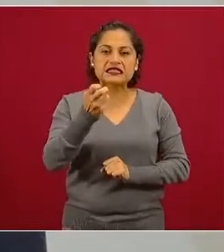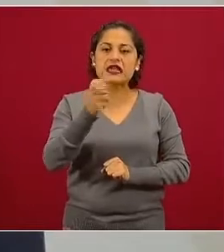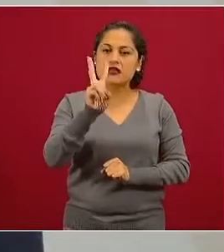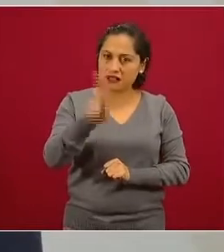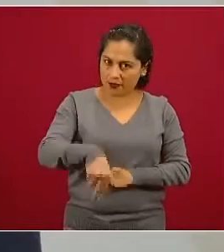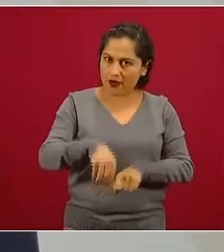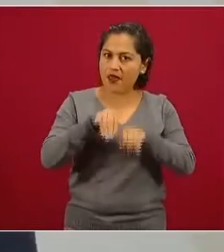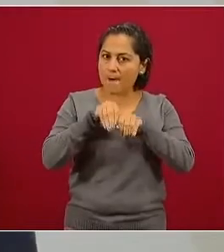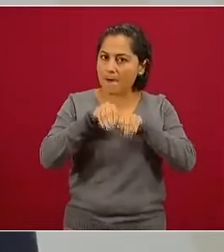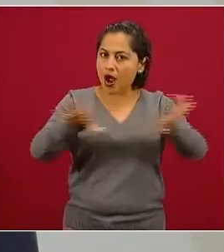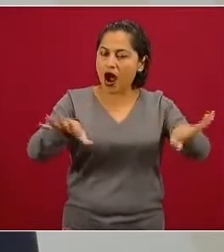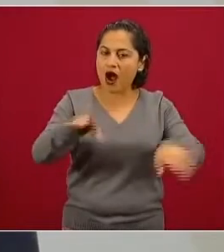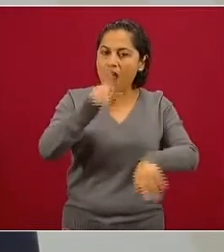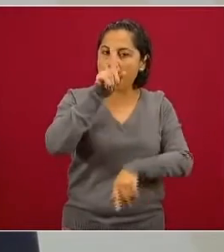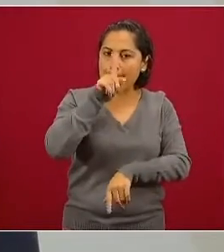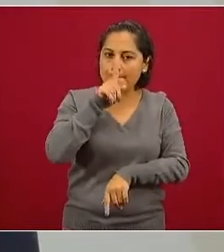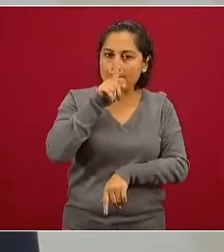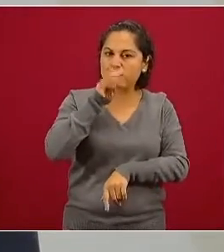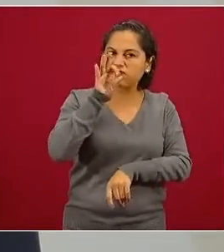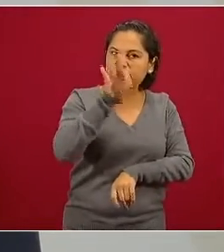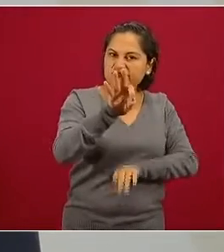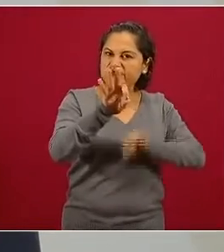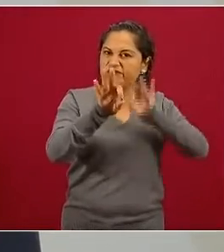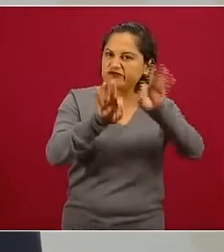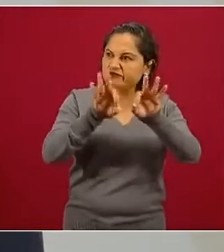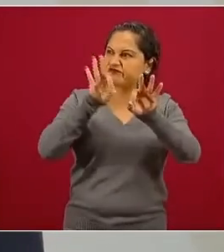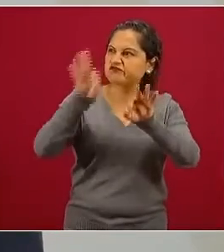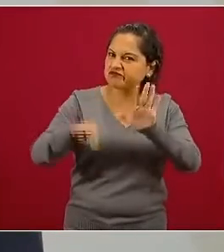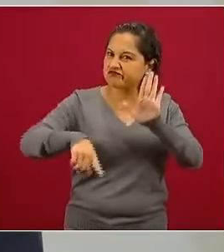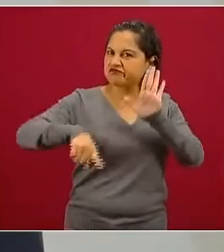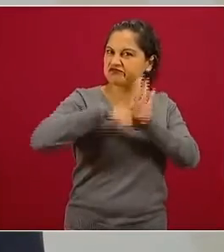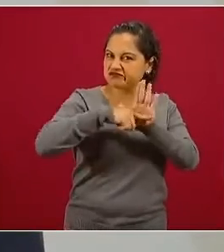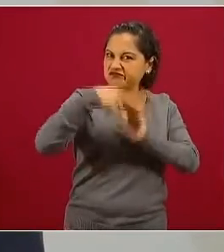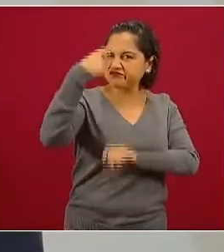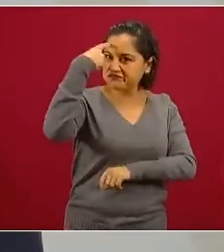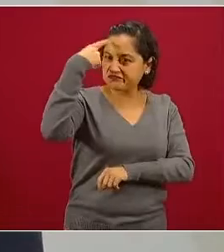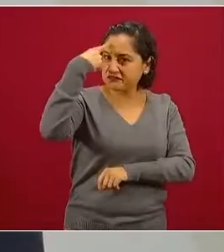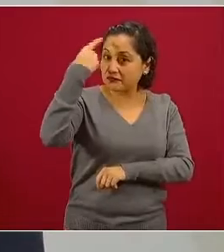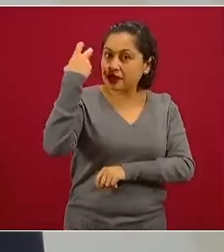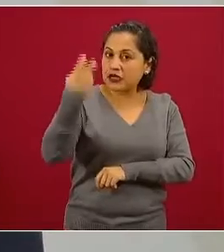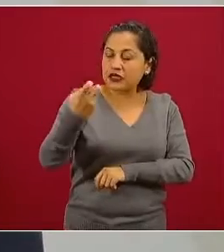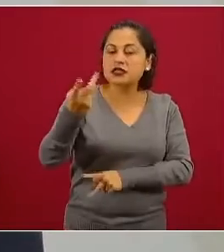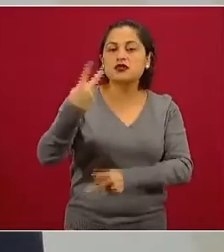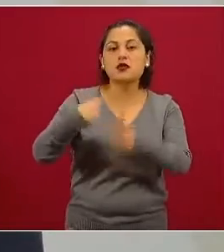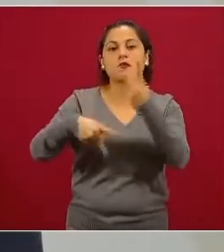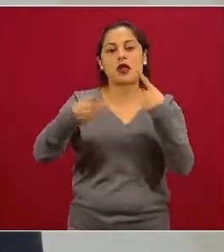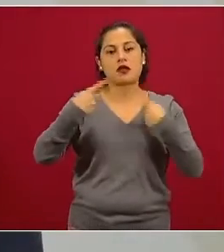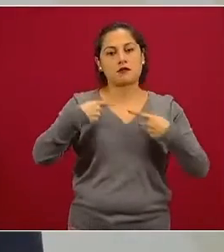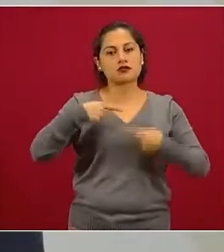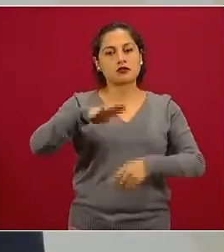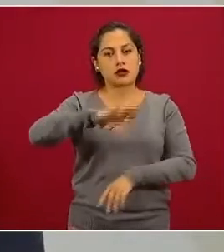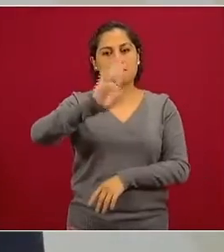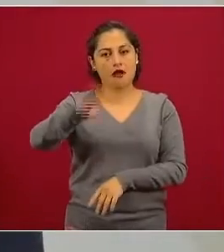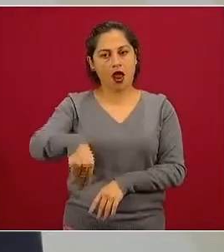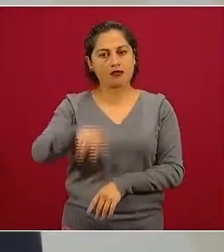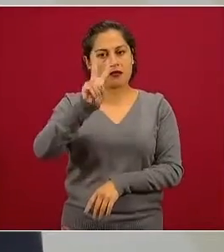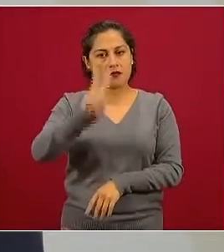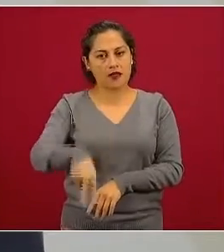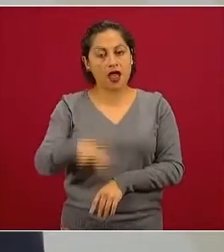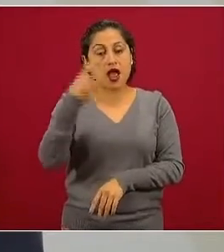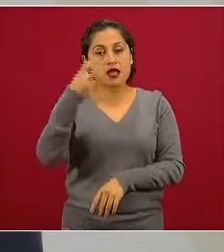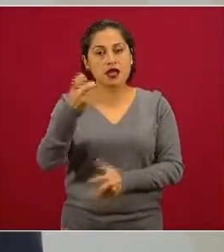razones, entre comillas, o sea, intentando justificar cosas injustificables, medicamentos que no funcionan, las mascarillas